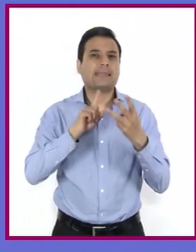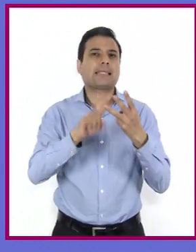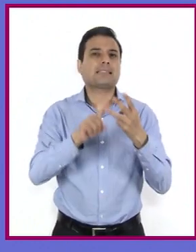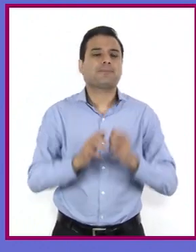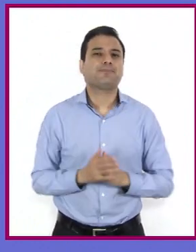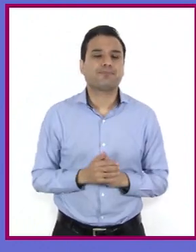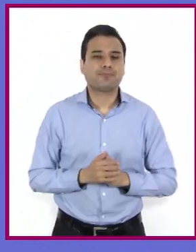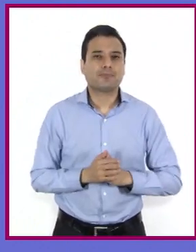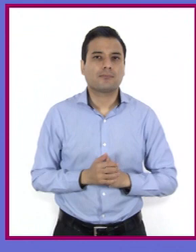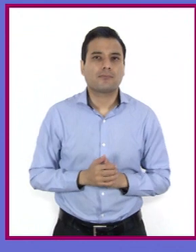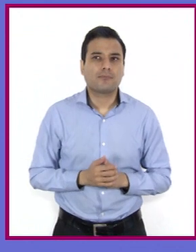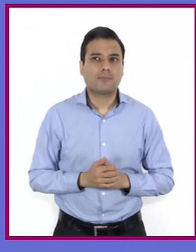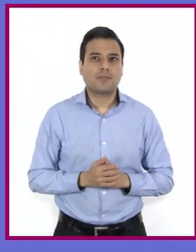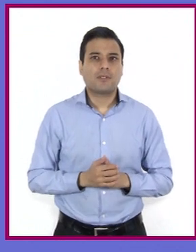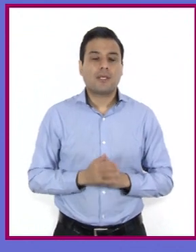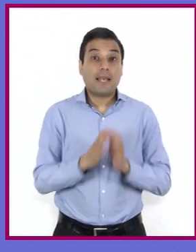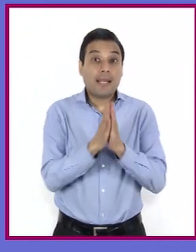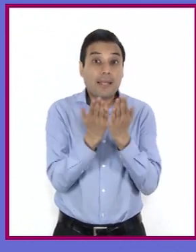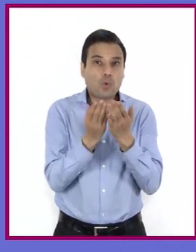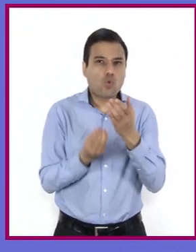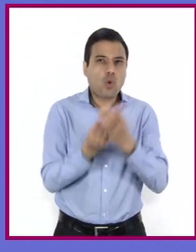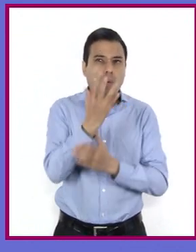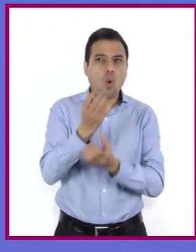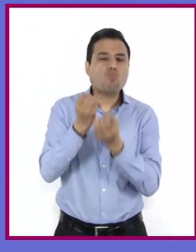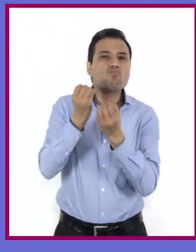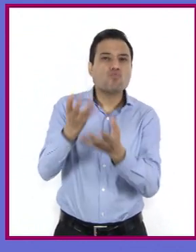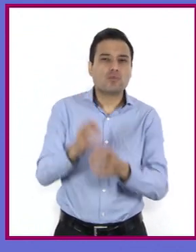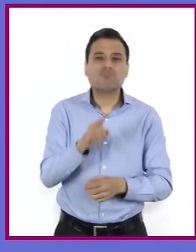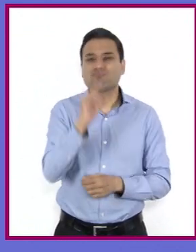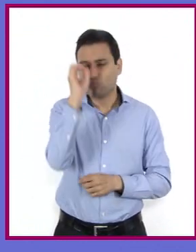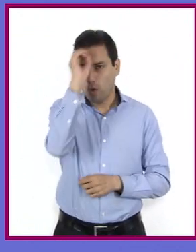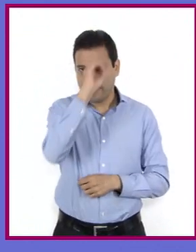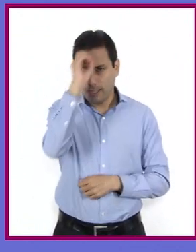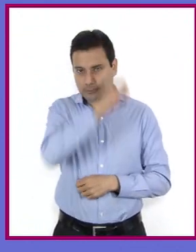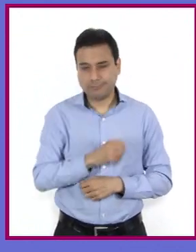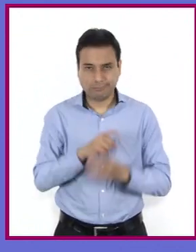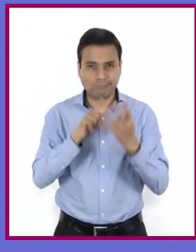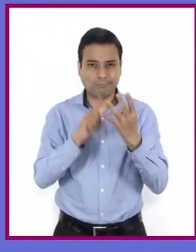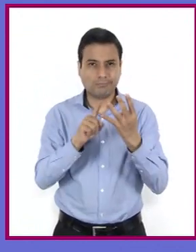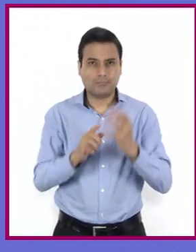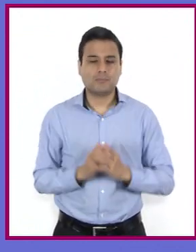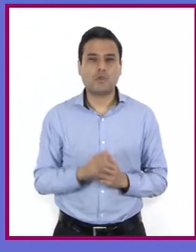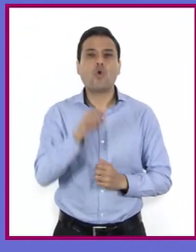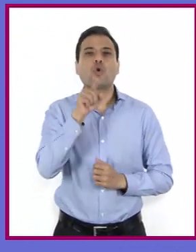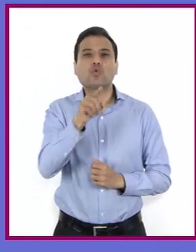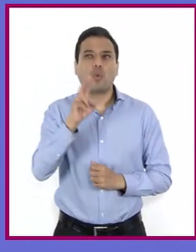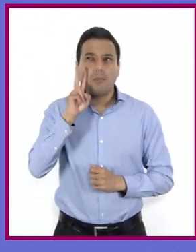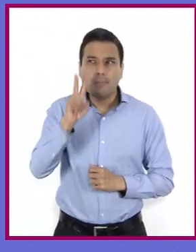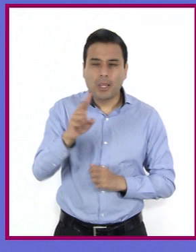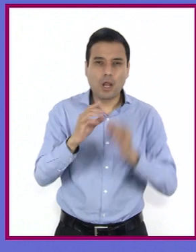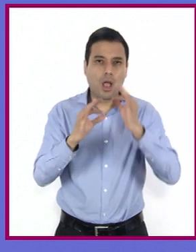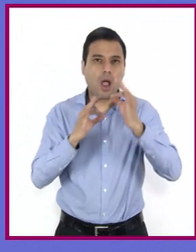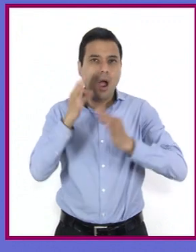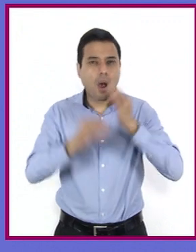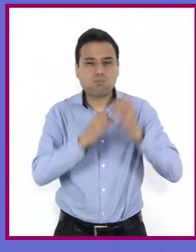¿Qué opinas sobre esta donación? 4. ¿En qué lugares de la escuela has visto alguna campaña de difusión